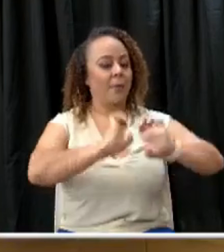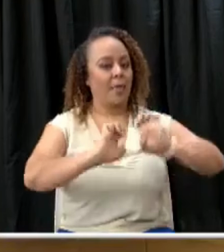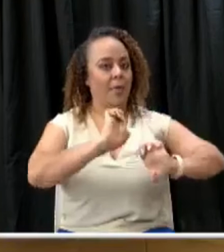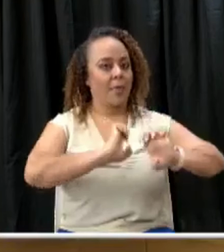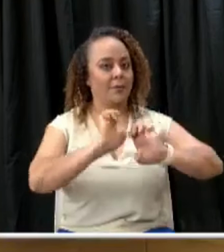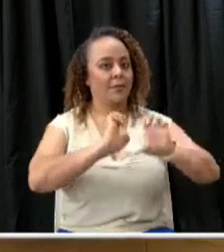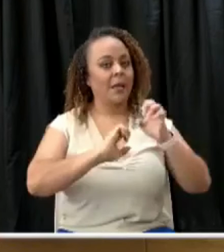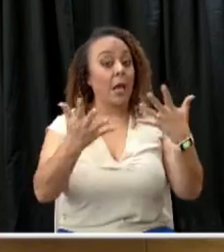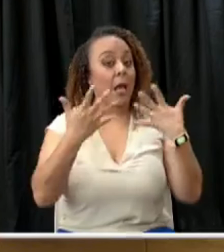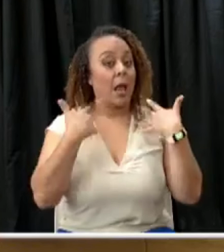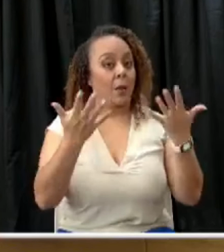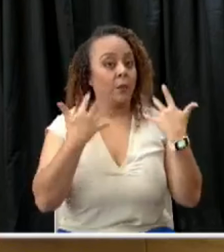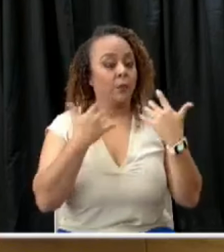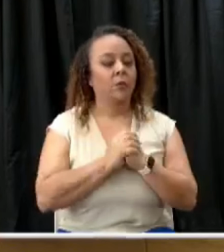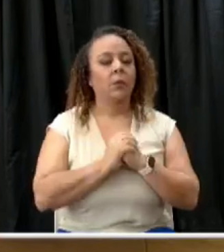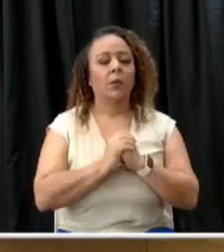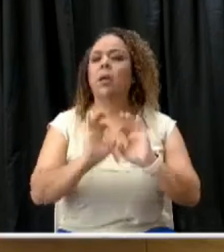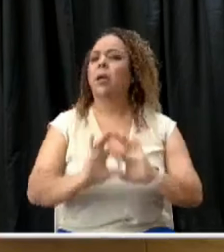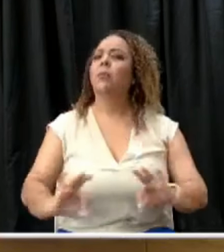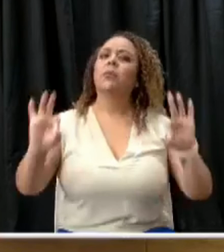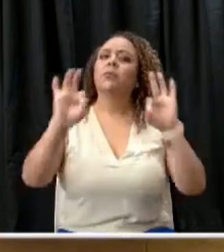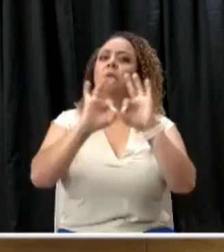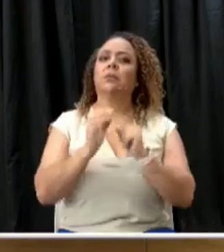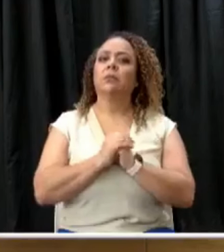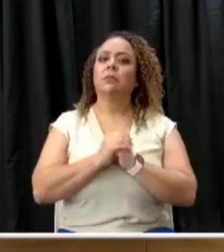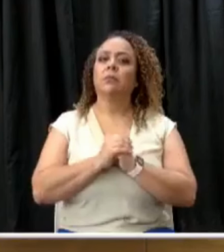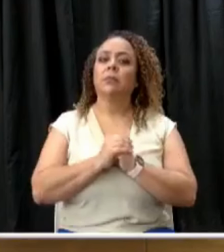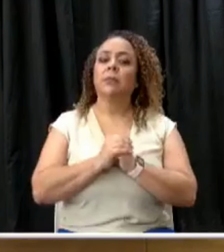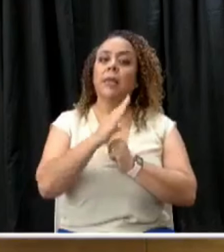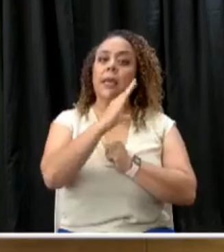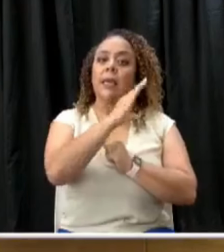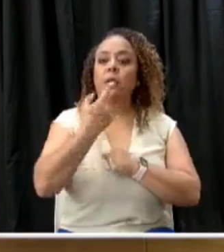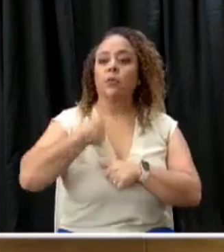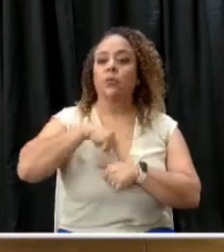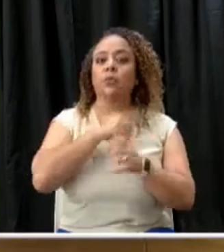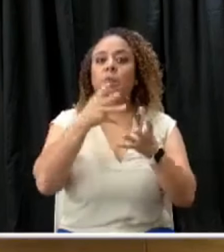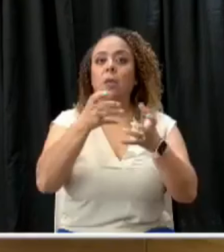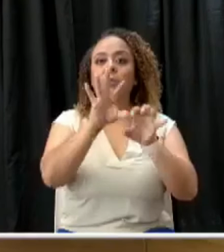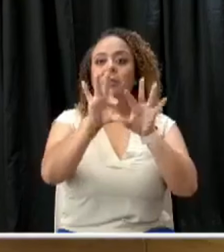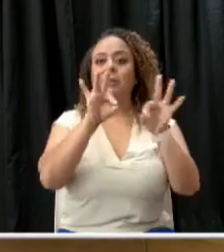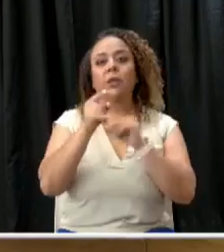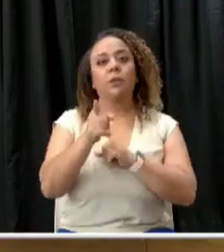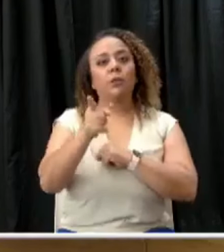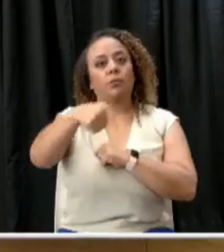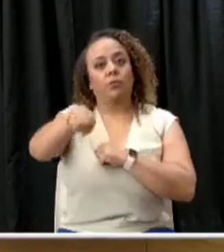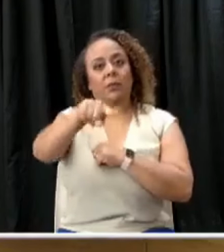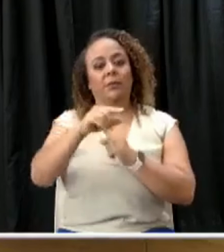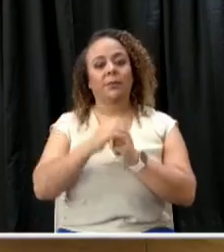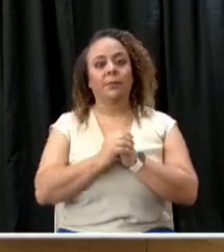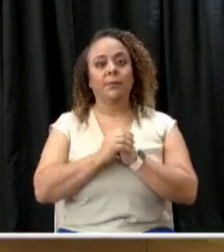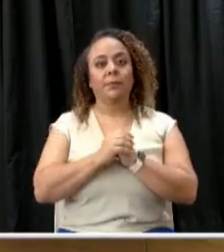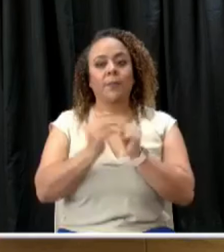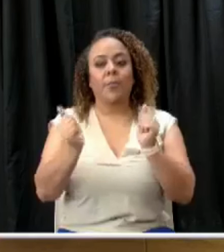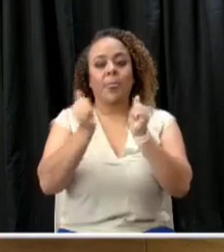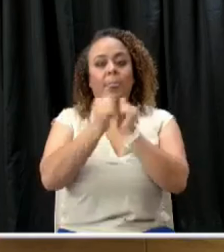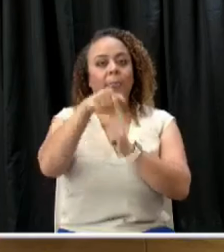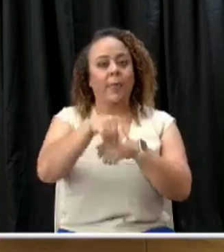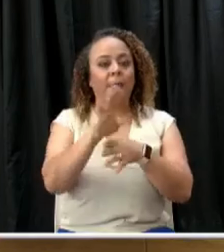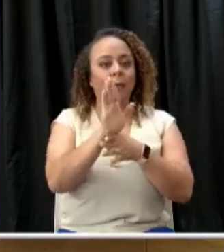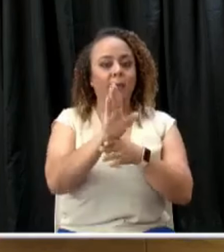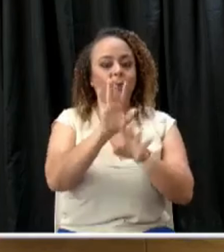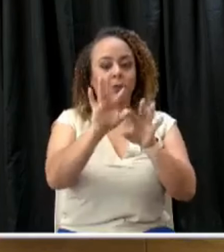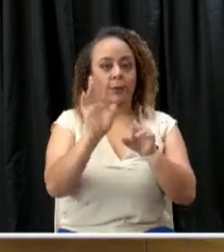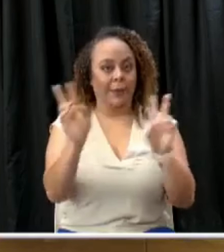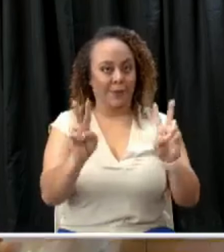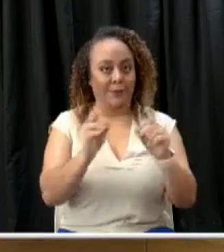del calor es importante, y precisamente queremos invitarlos a ustedes que nos acompañen en esta transmisión en vivo,